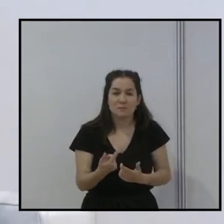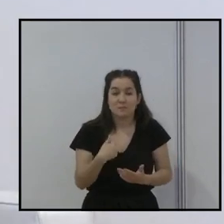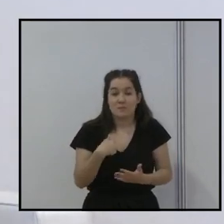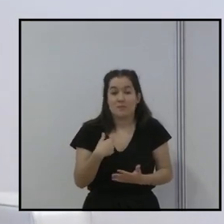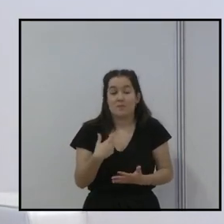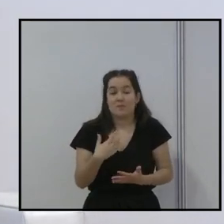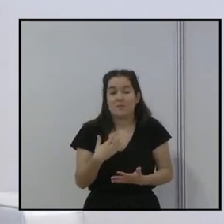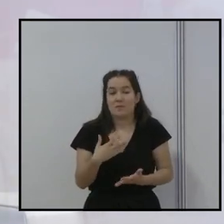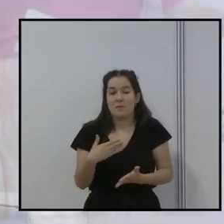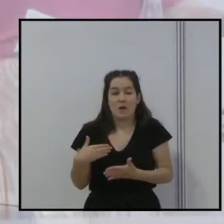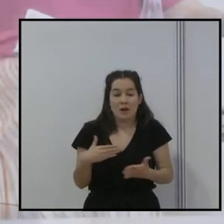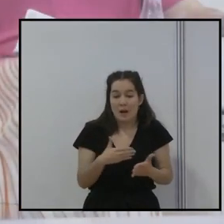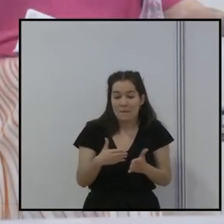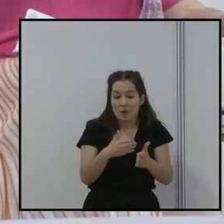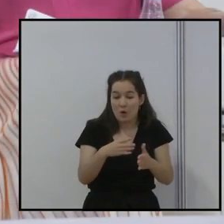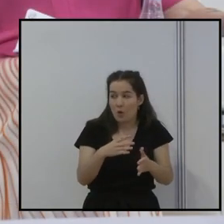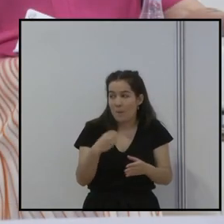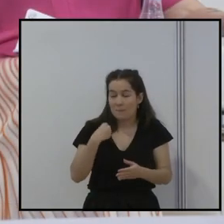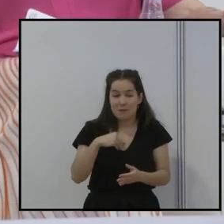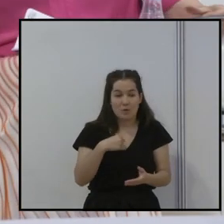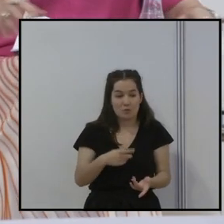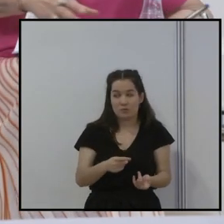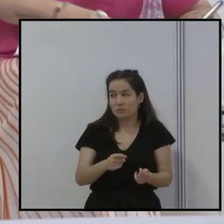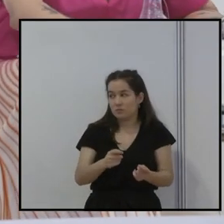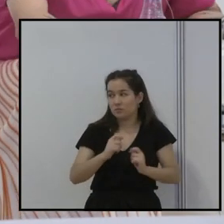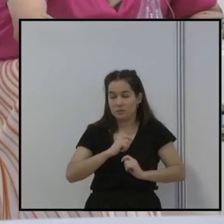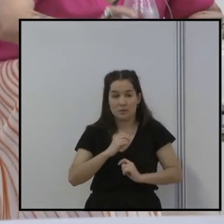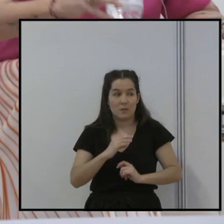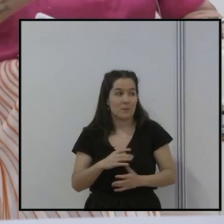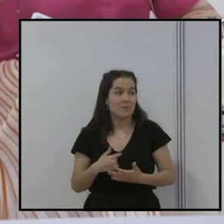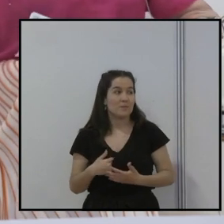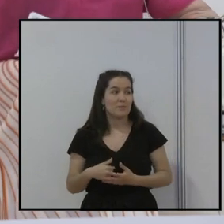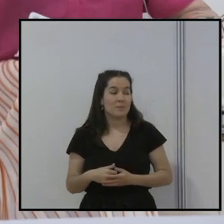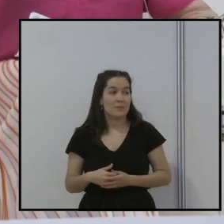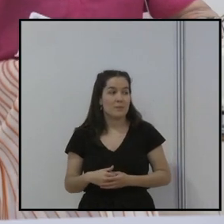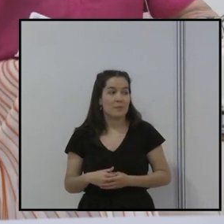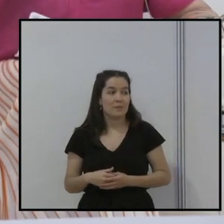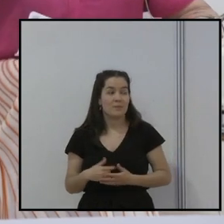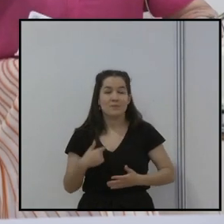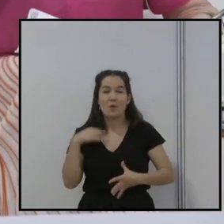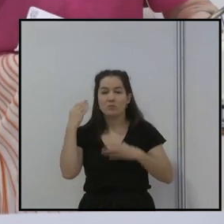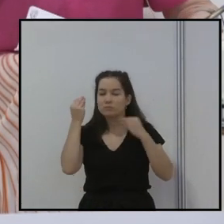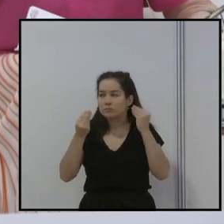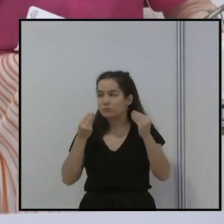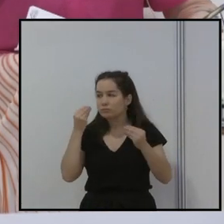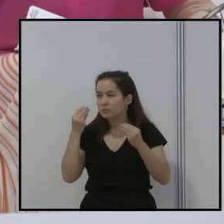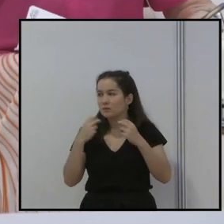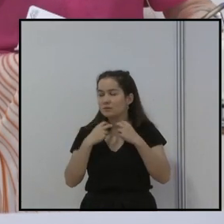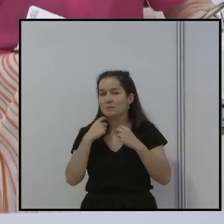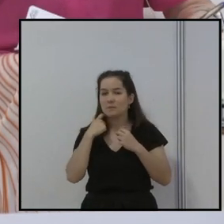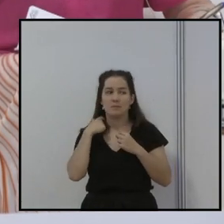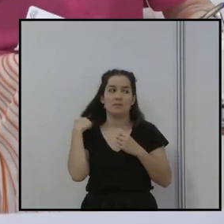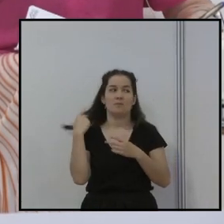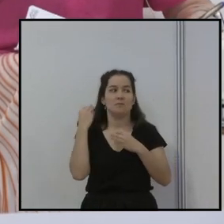al mismo punto. Sí, pero yo no estaba en una época de estrés infinito ni de trabajo infinito, no. Yo a la reflexión que llego después de eso es que tratar de